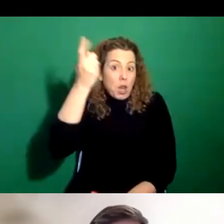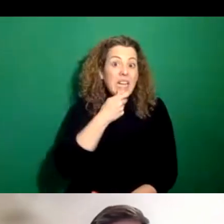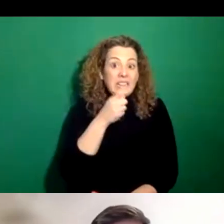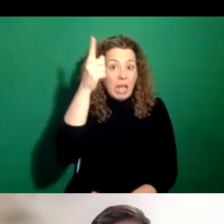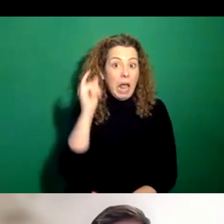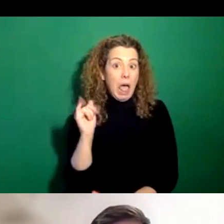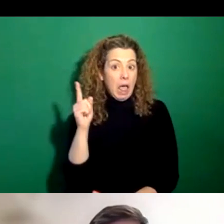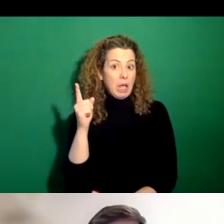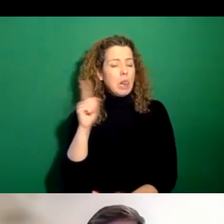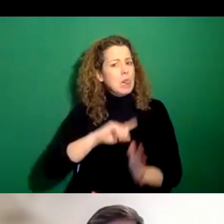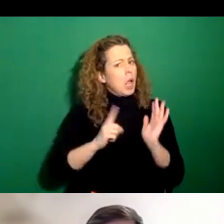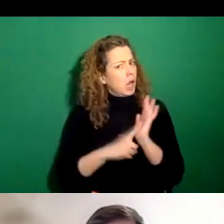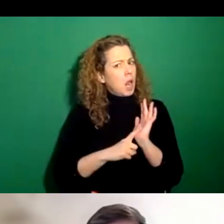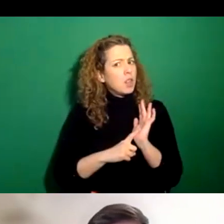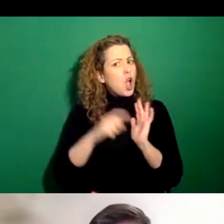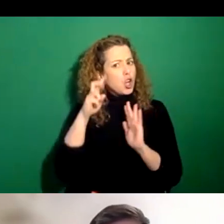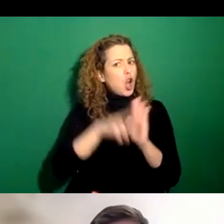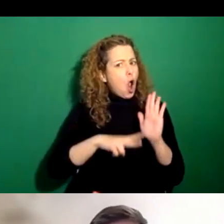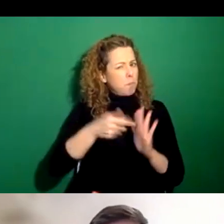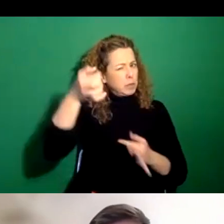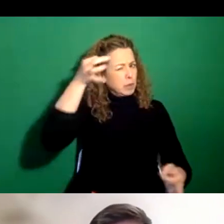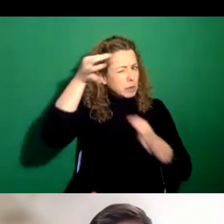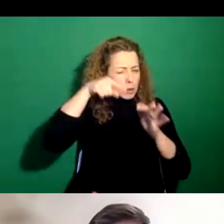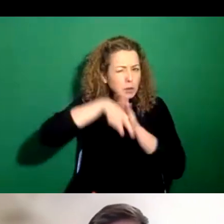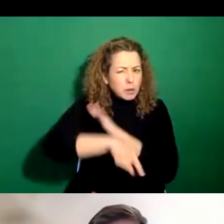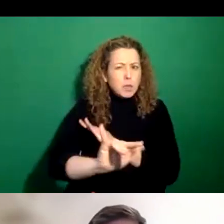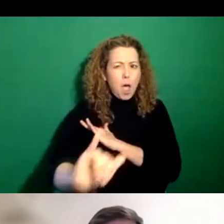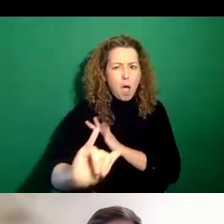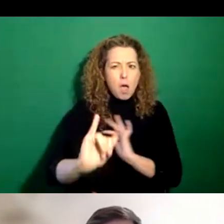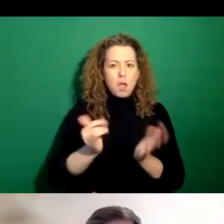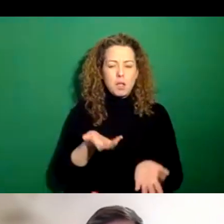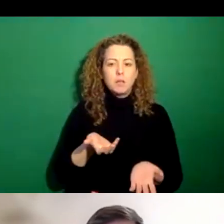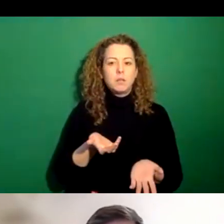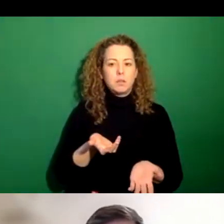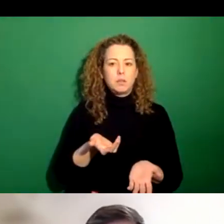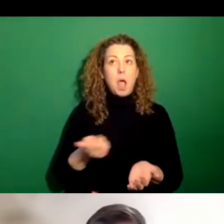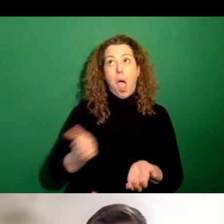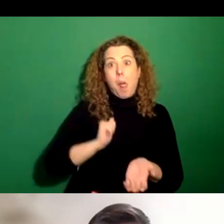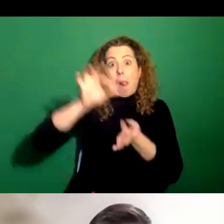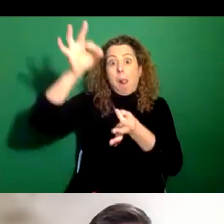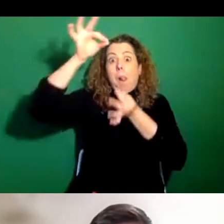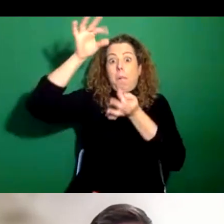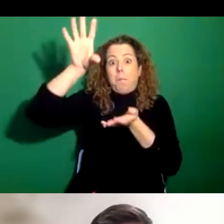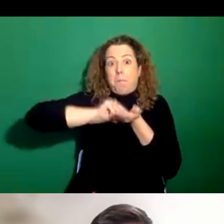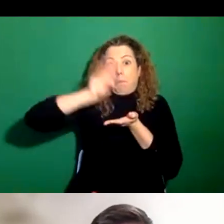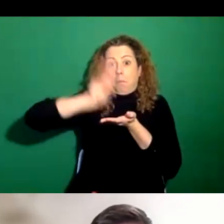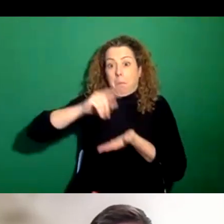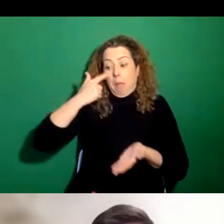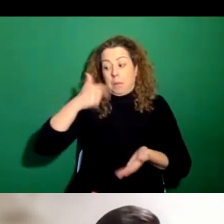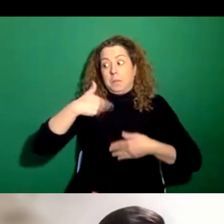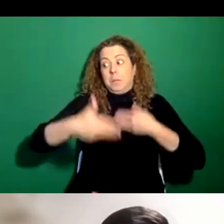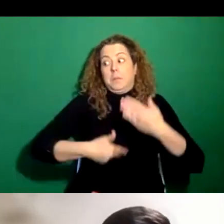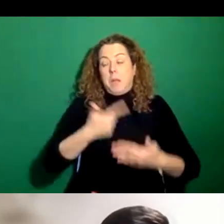tiene una legislación, una normativa mucho más específica, mucho más concreta. Y aquí estamos un poco pues a verlas venir.